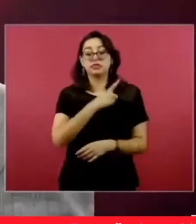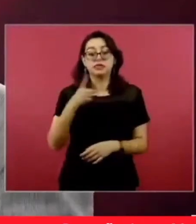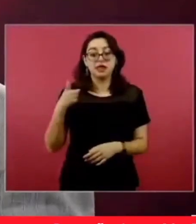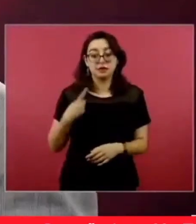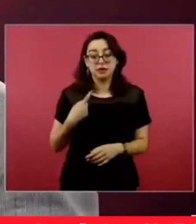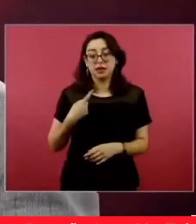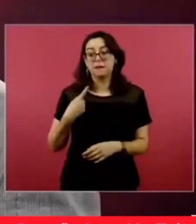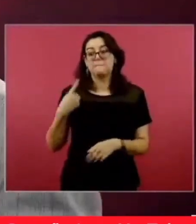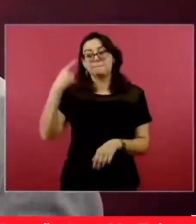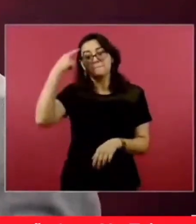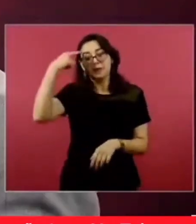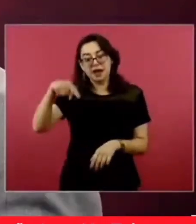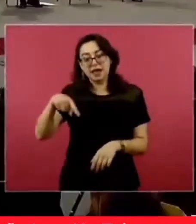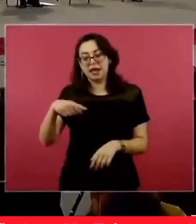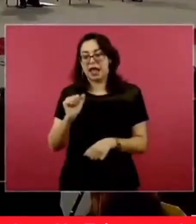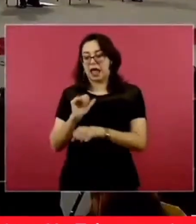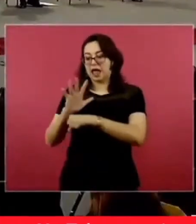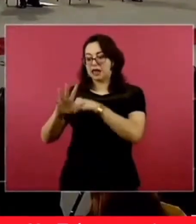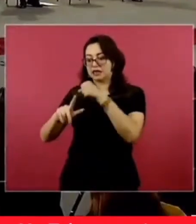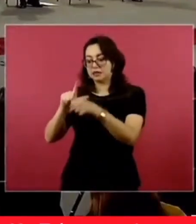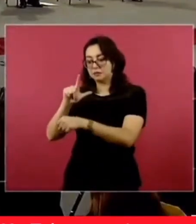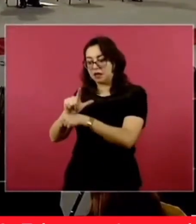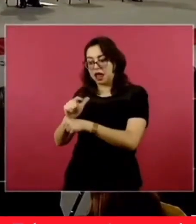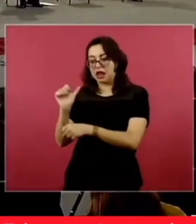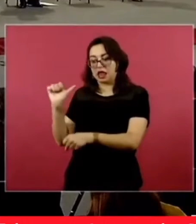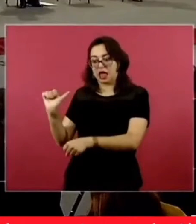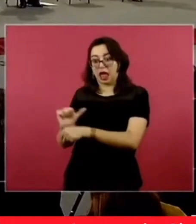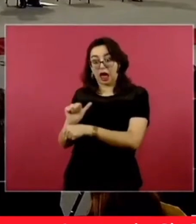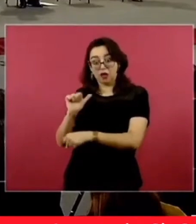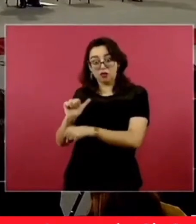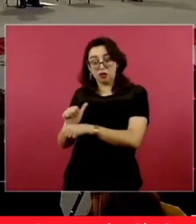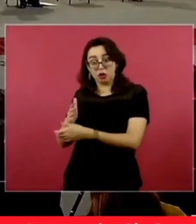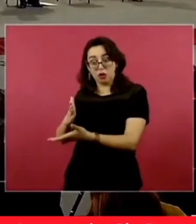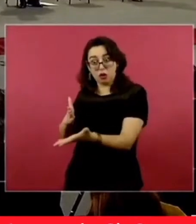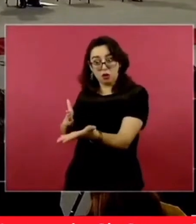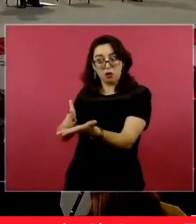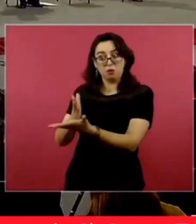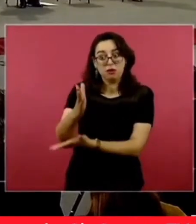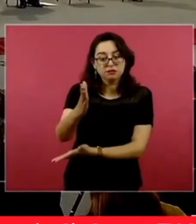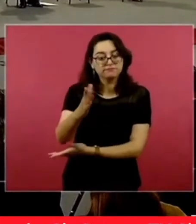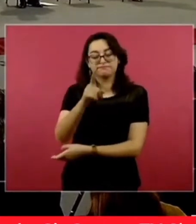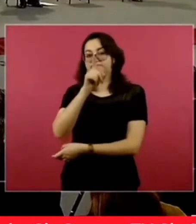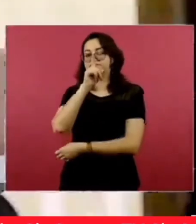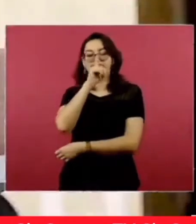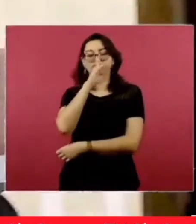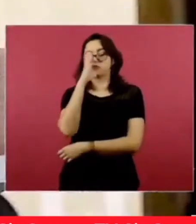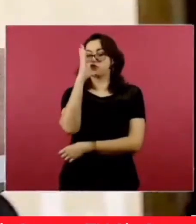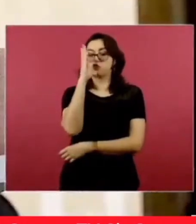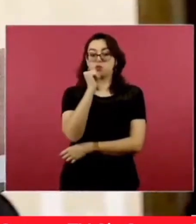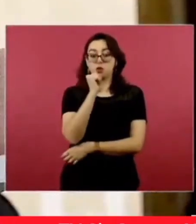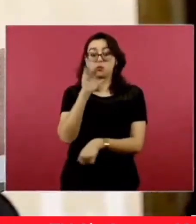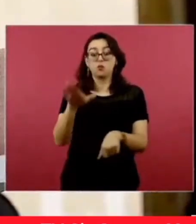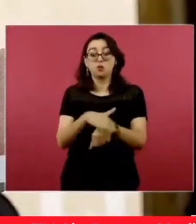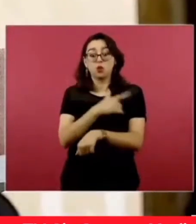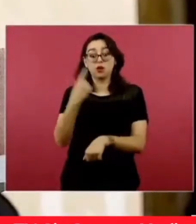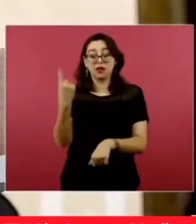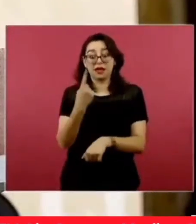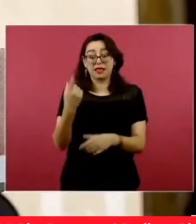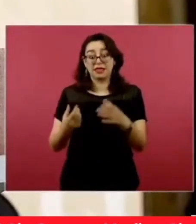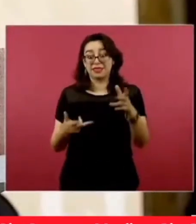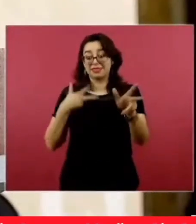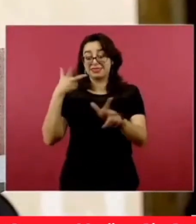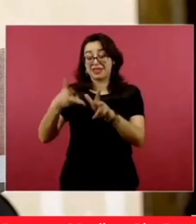pasajeros durante la operación del tren. Este tren opera a velocidad máxima de 120 kilómetros por hora y con una